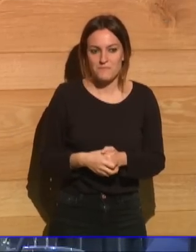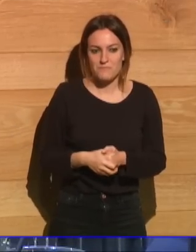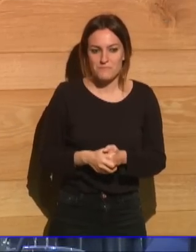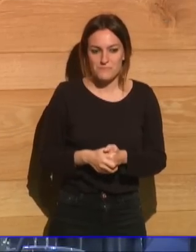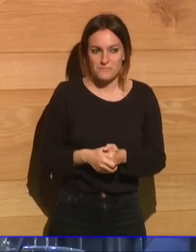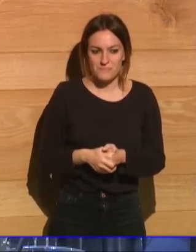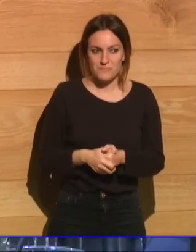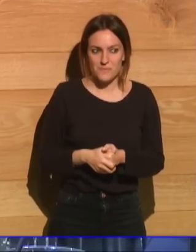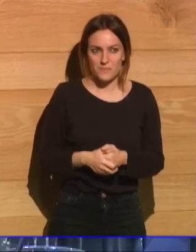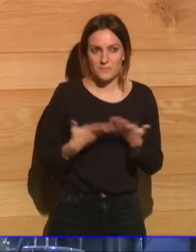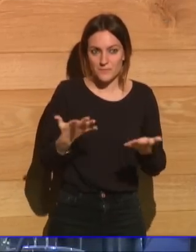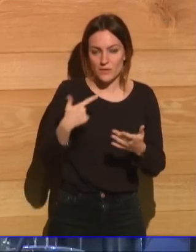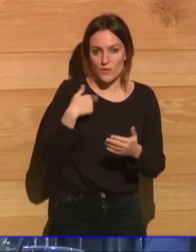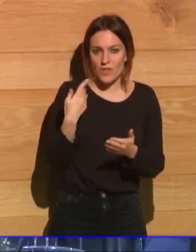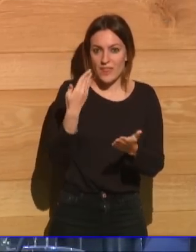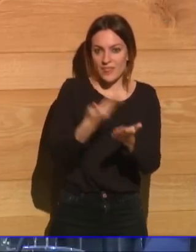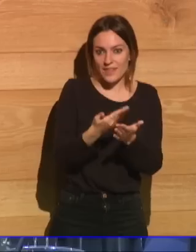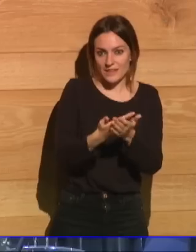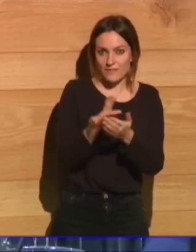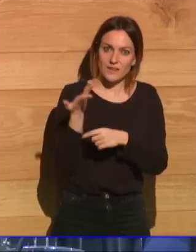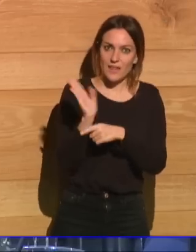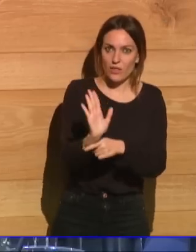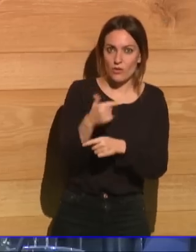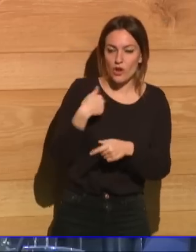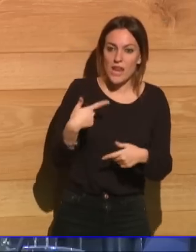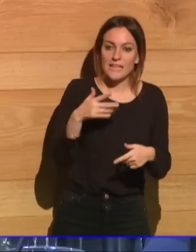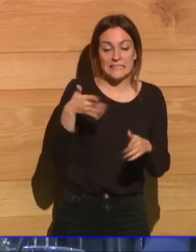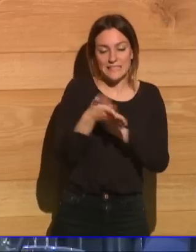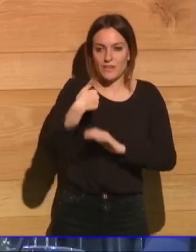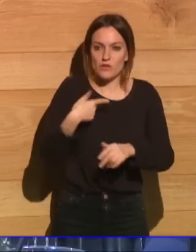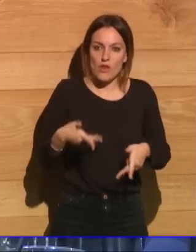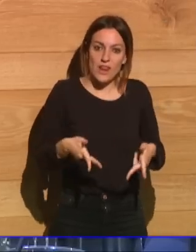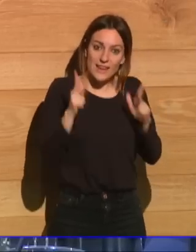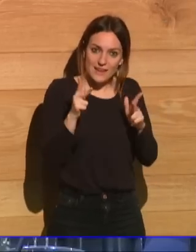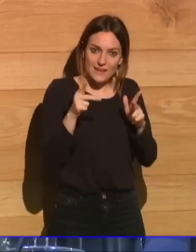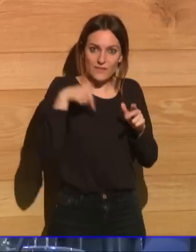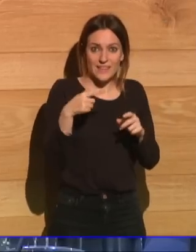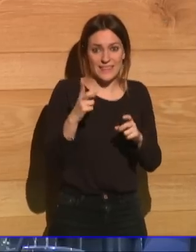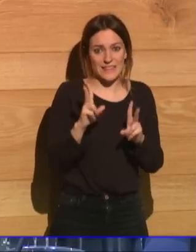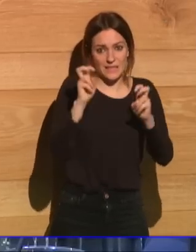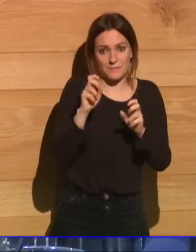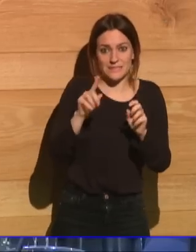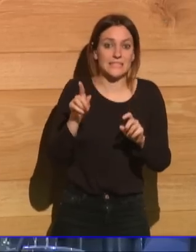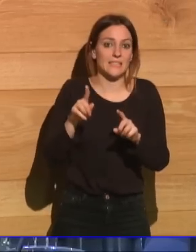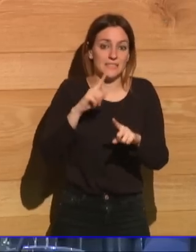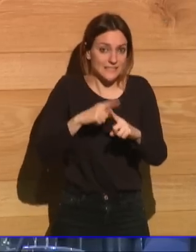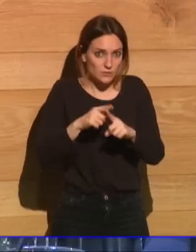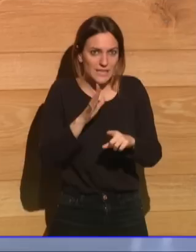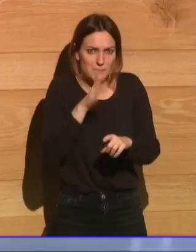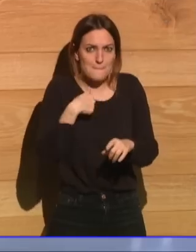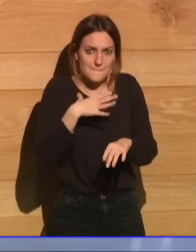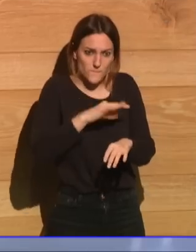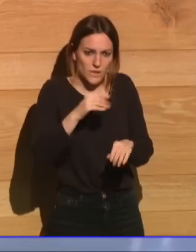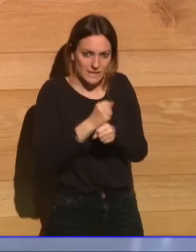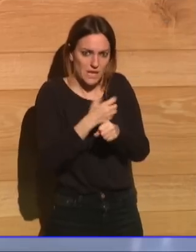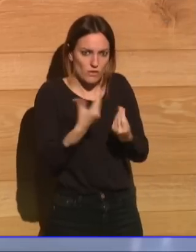Tuve que llevar un certificado de estar libre de delitos sexuales para poder estar en ese set de rodaje. Y